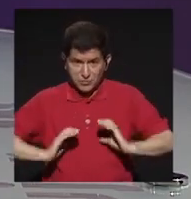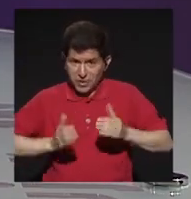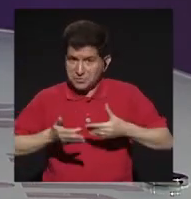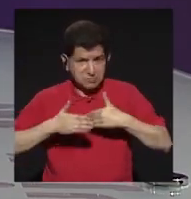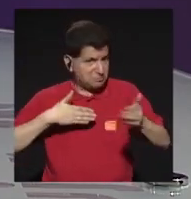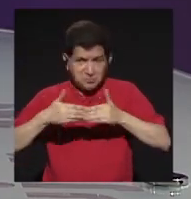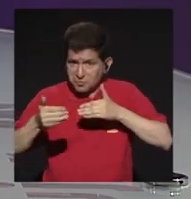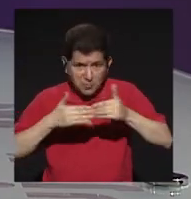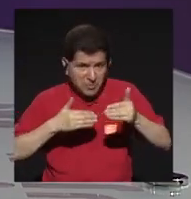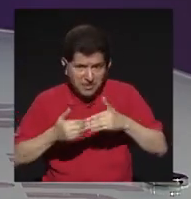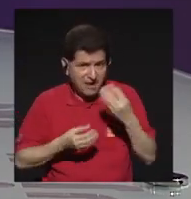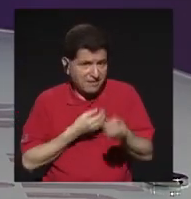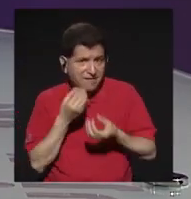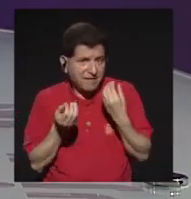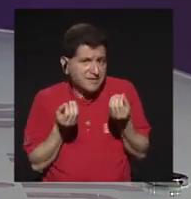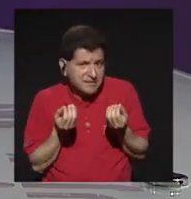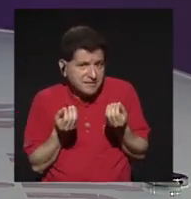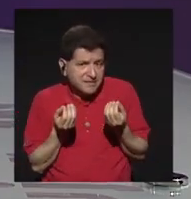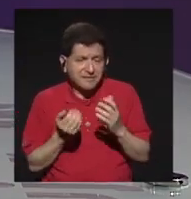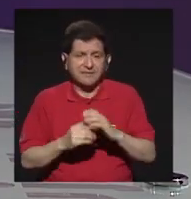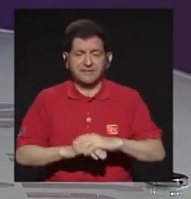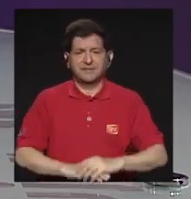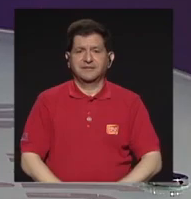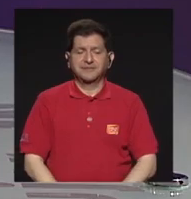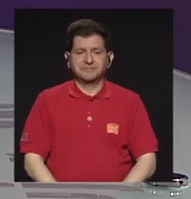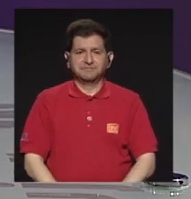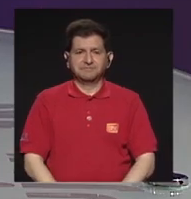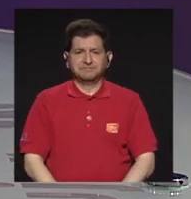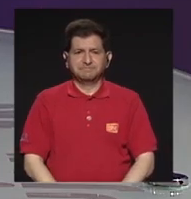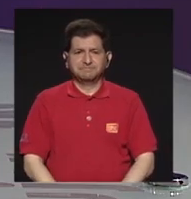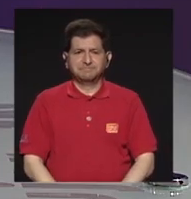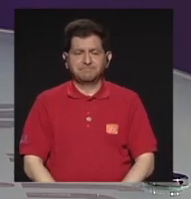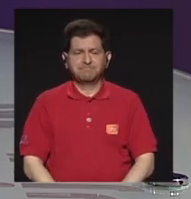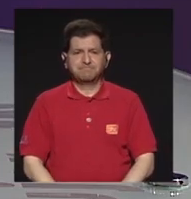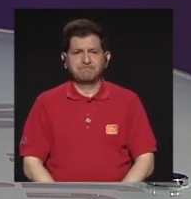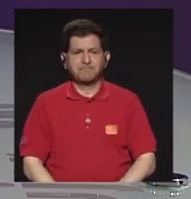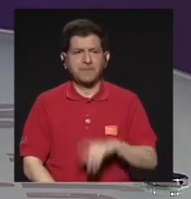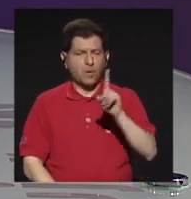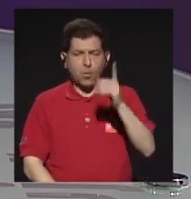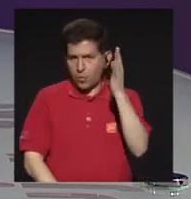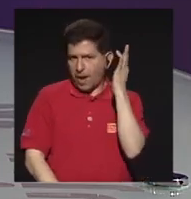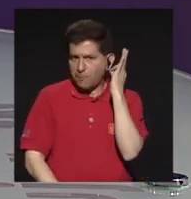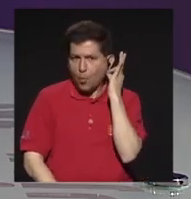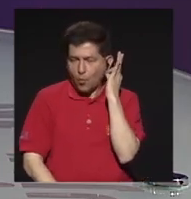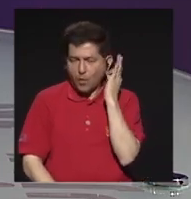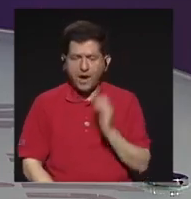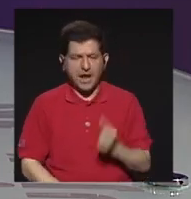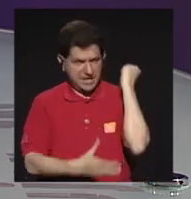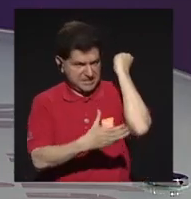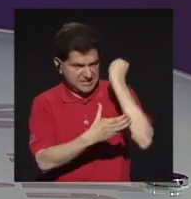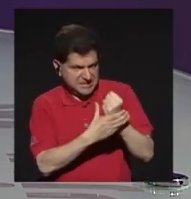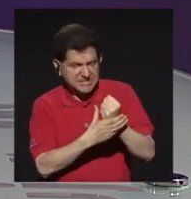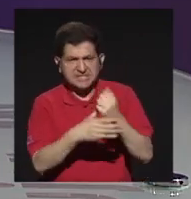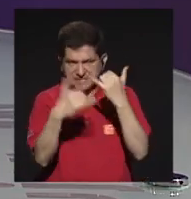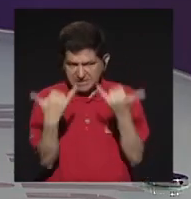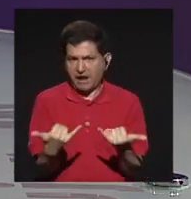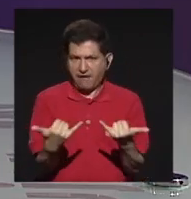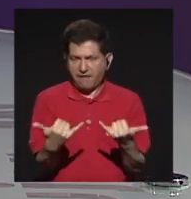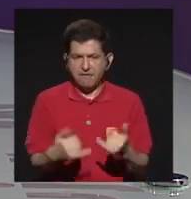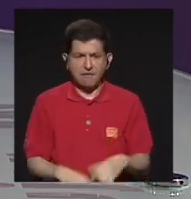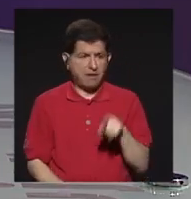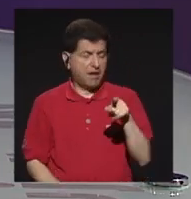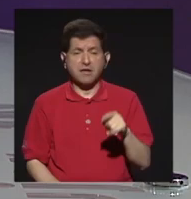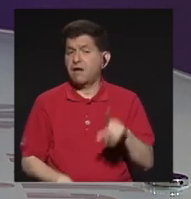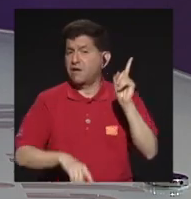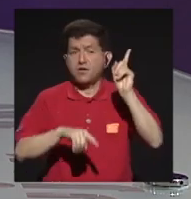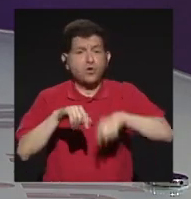obviamente frente a una mujer que está asesinada y que ella